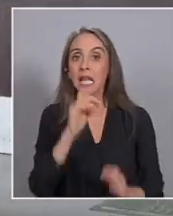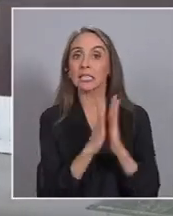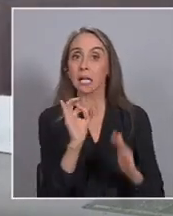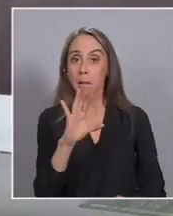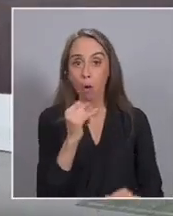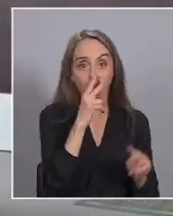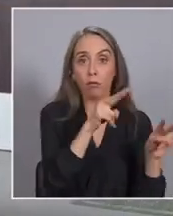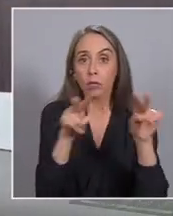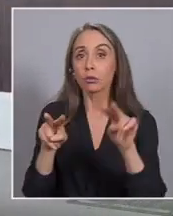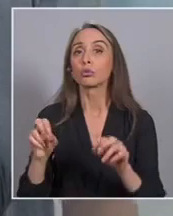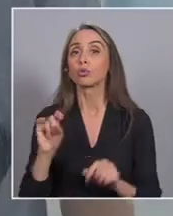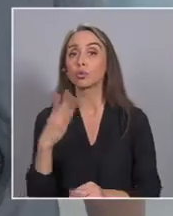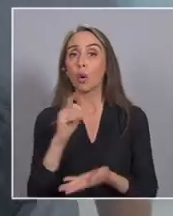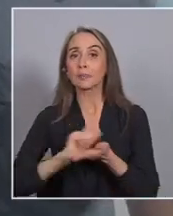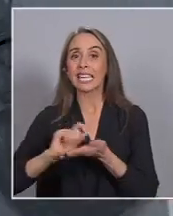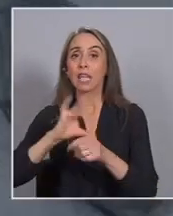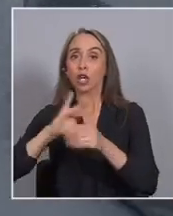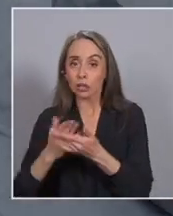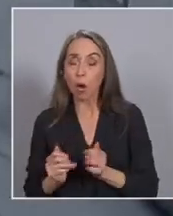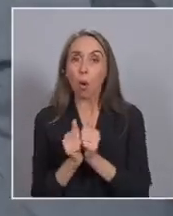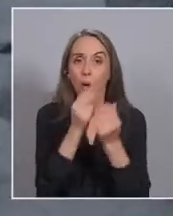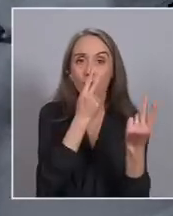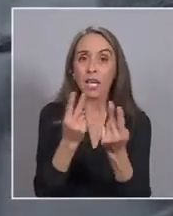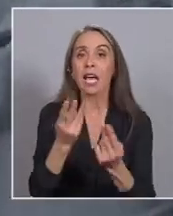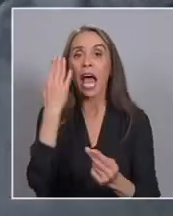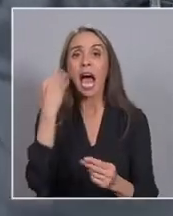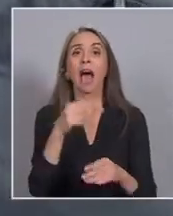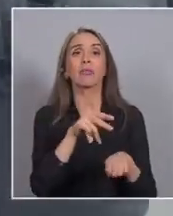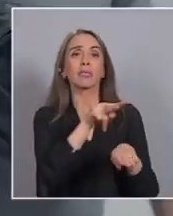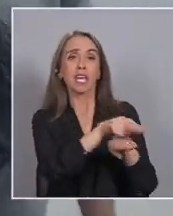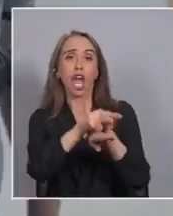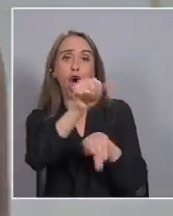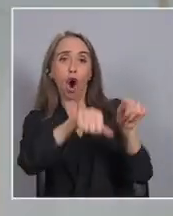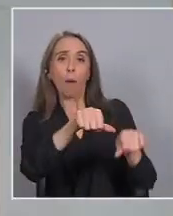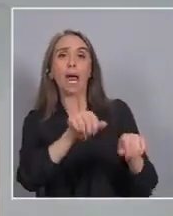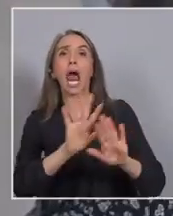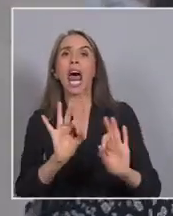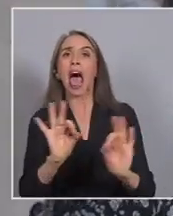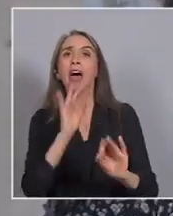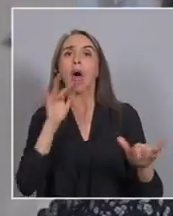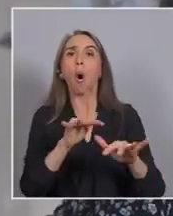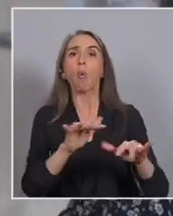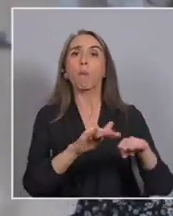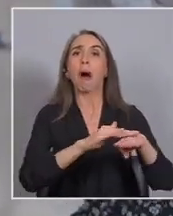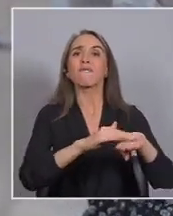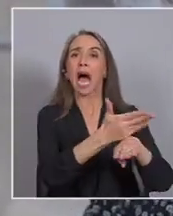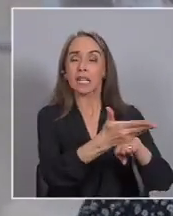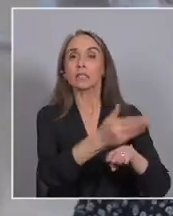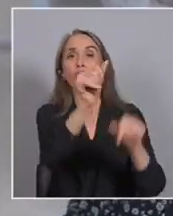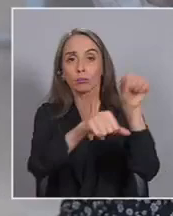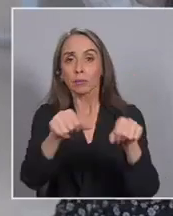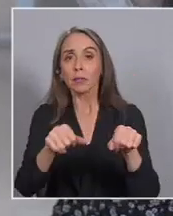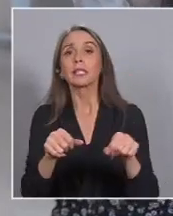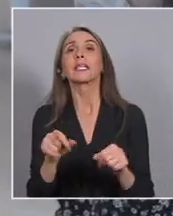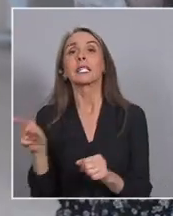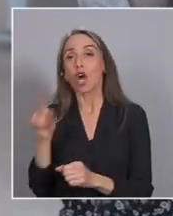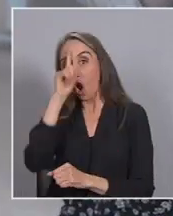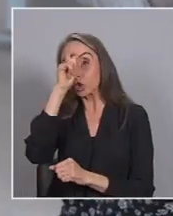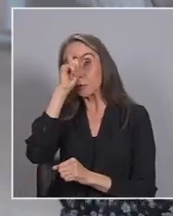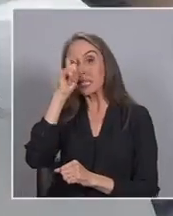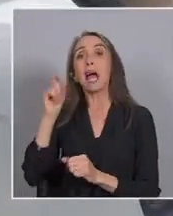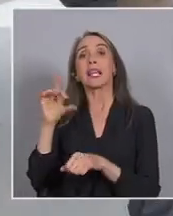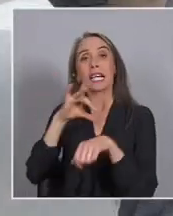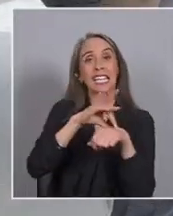subsecretarios, reduciendo los pabellones en desuso y costeando también operaciones en centros privados de salud,